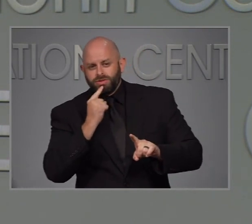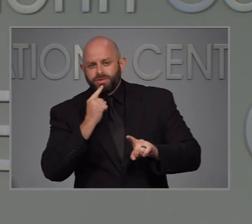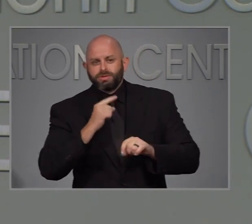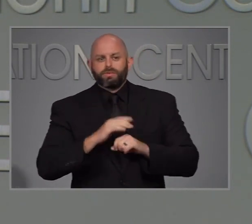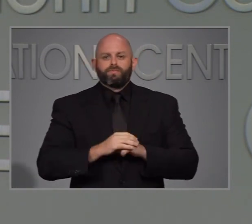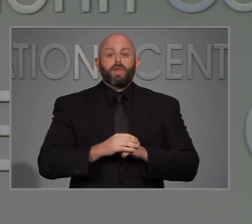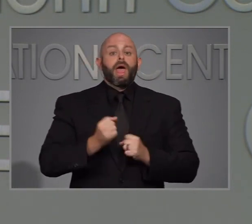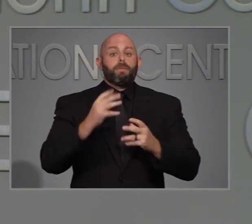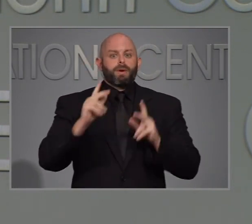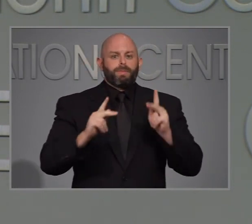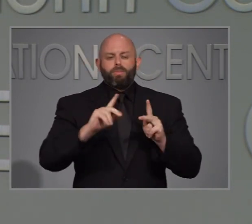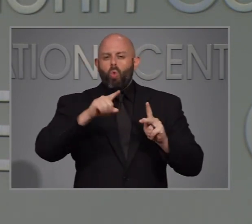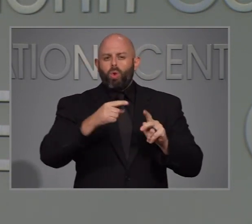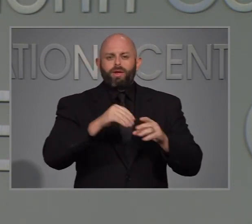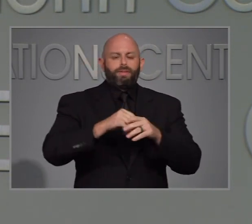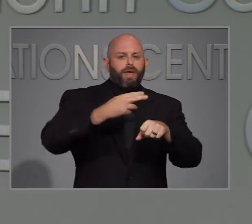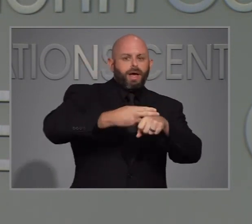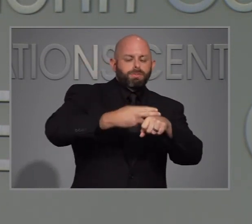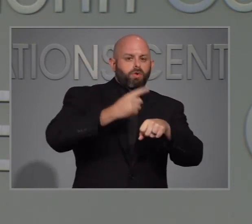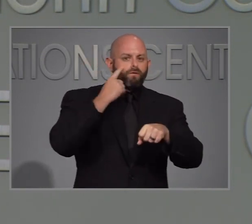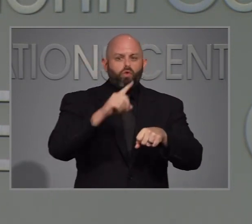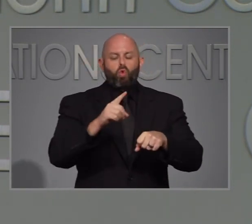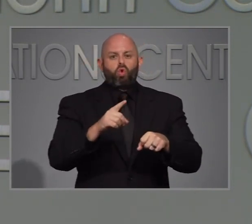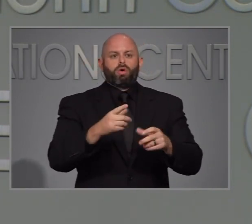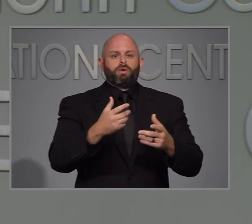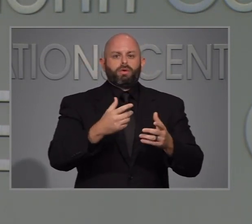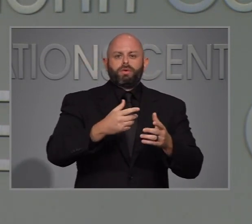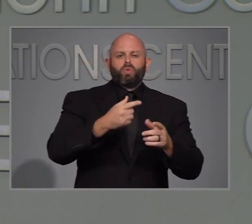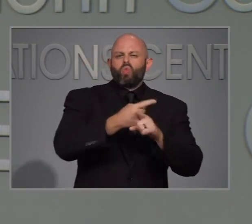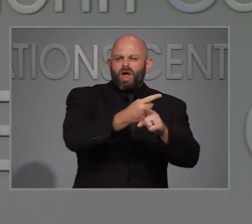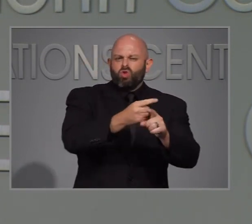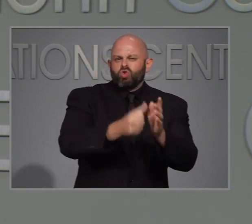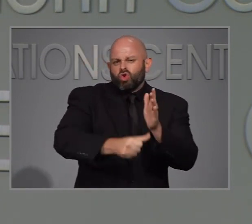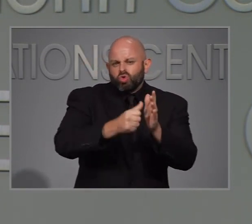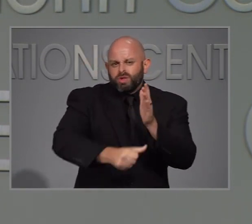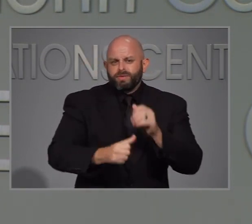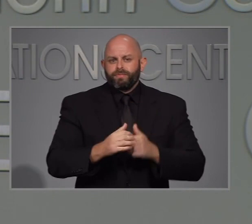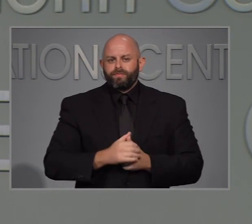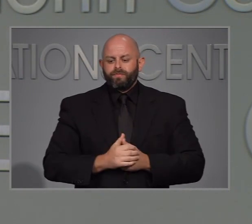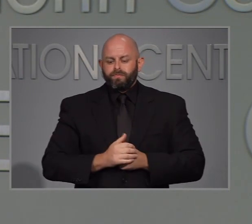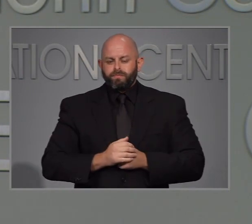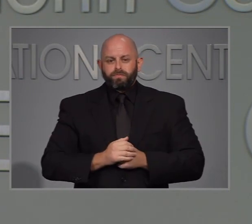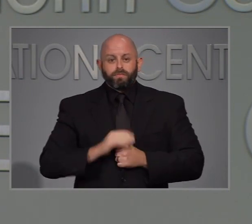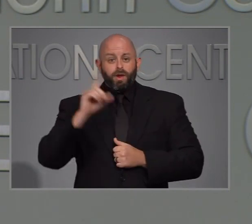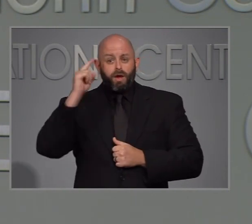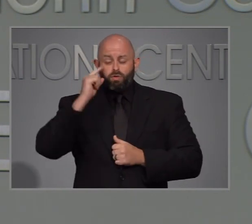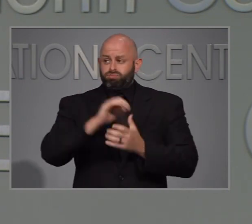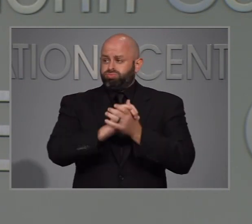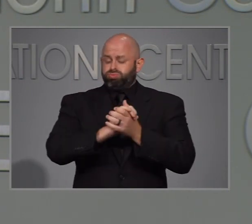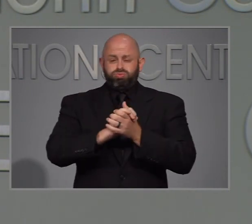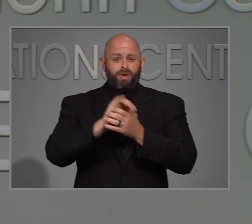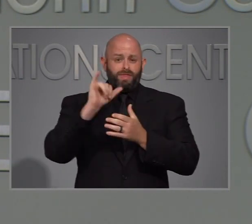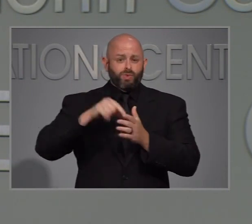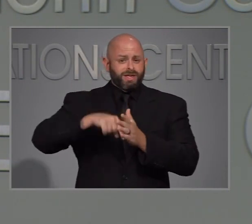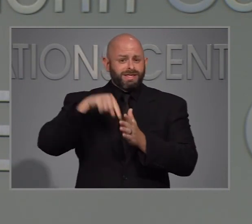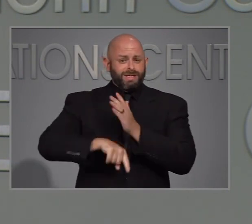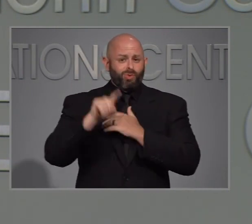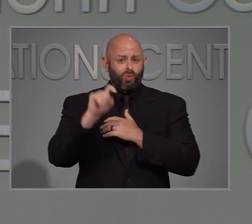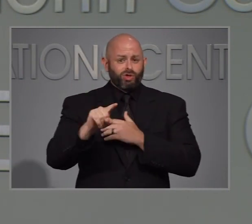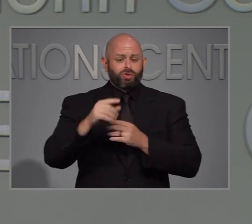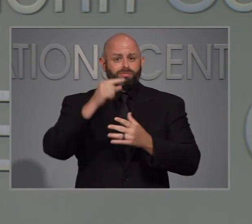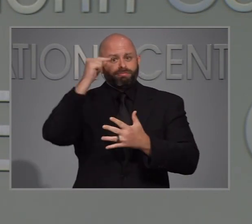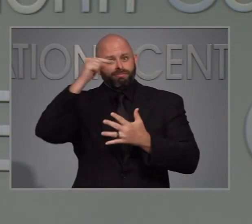Cuando las personas llegan a hacerse una cirugía electiva. Respuesta. Sí, agregaste bastante a